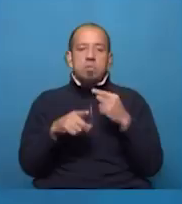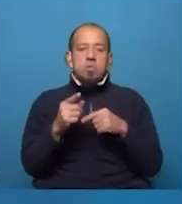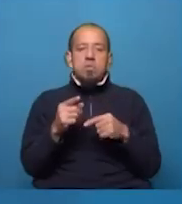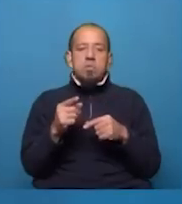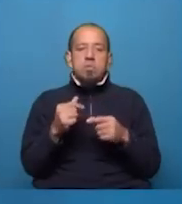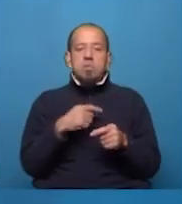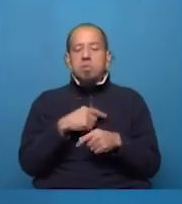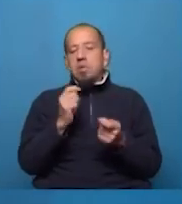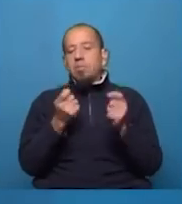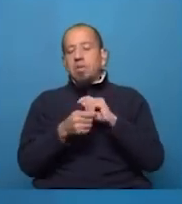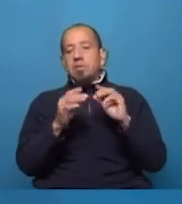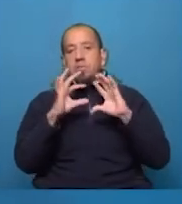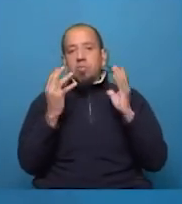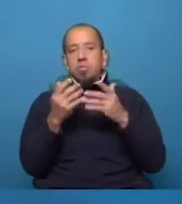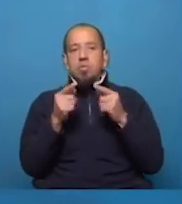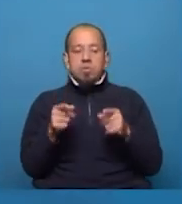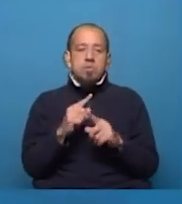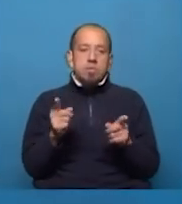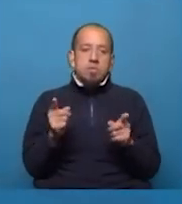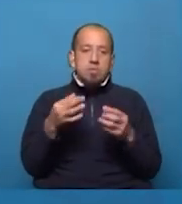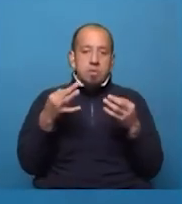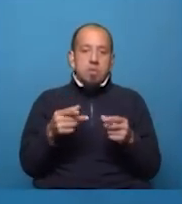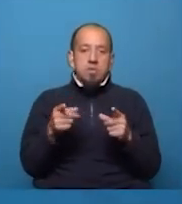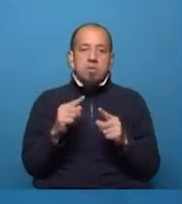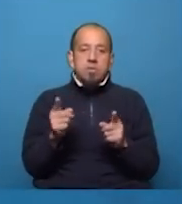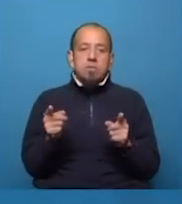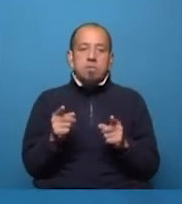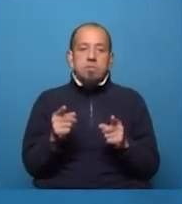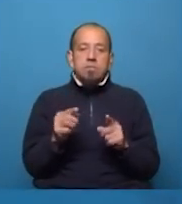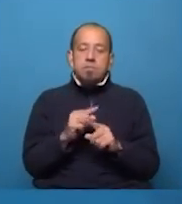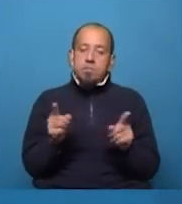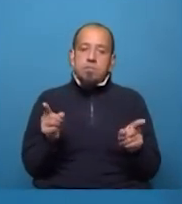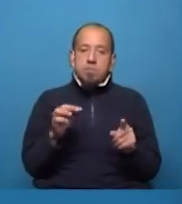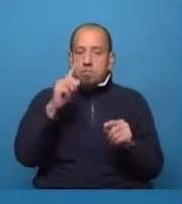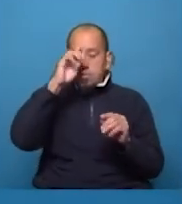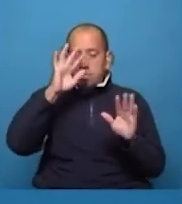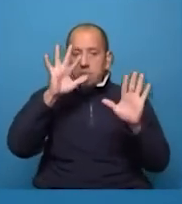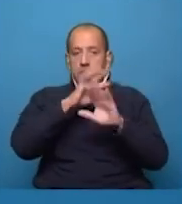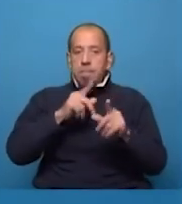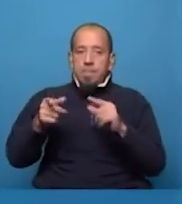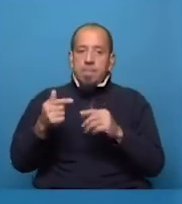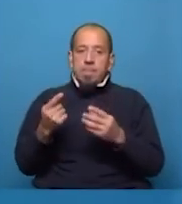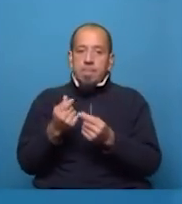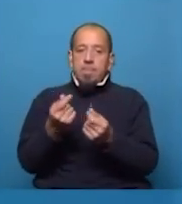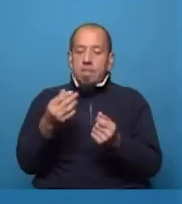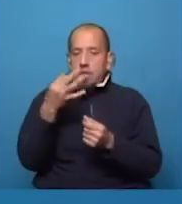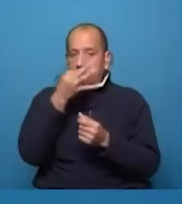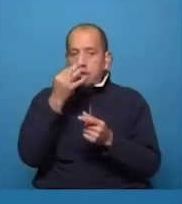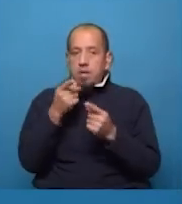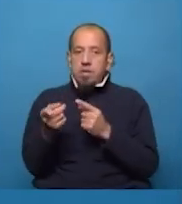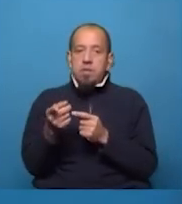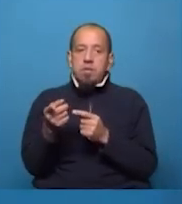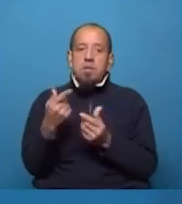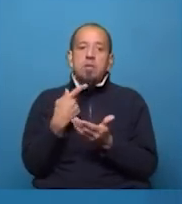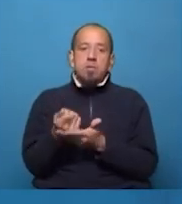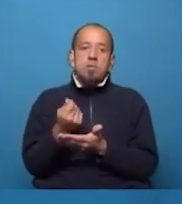con eso cambiase el mundo es mentira no es cierto y no confundas lo que gastan los narcos para vivir bien que lo